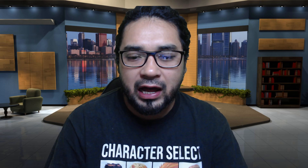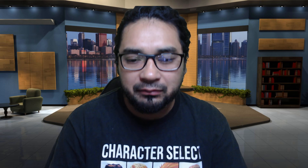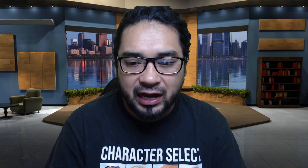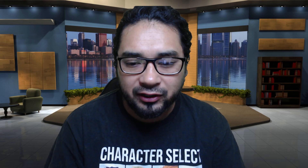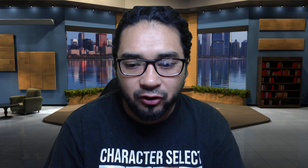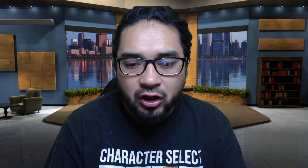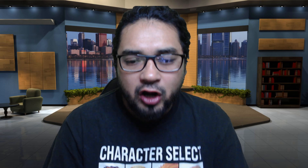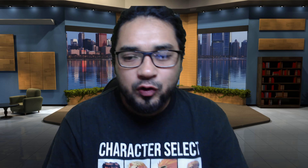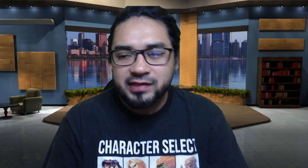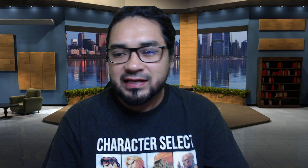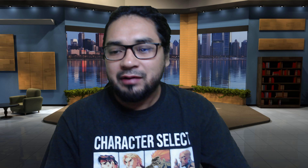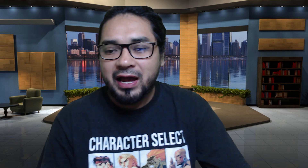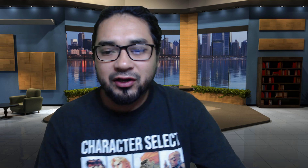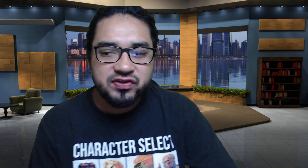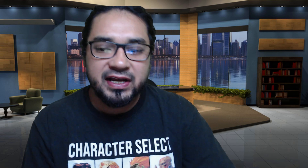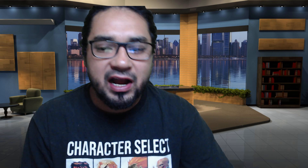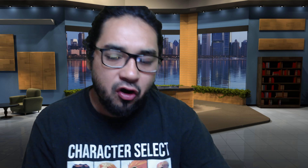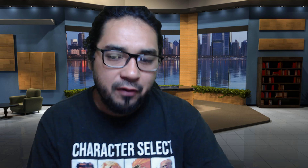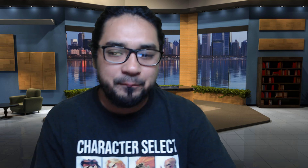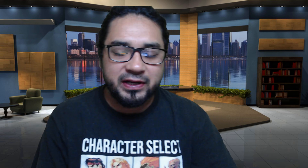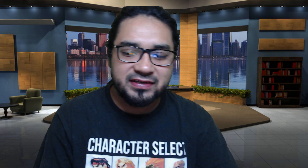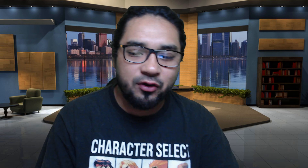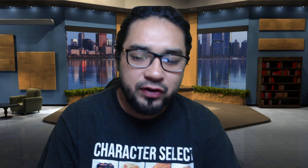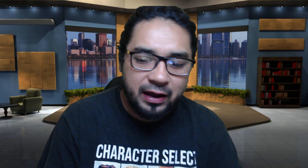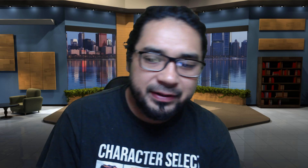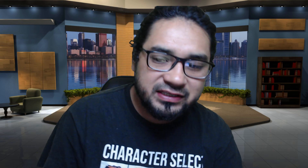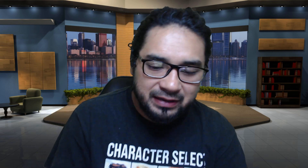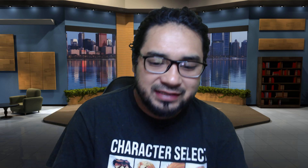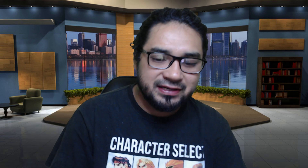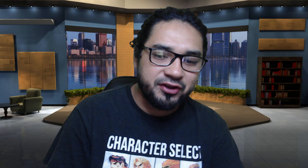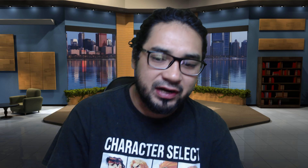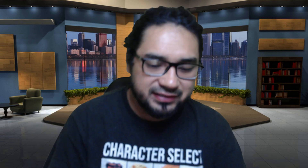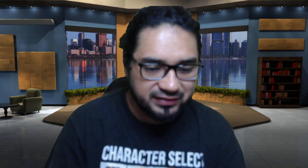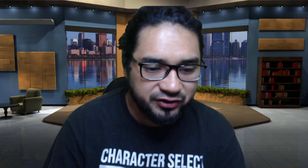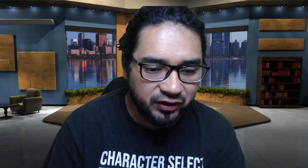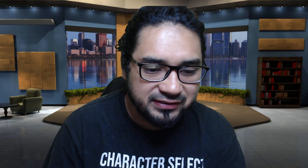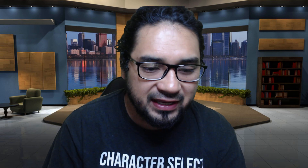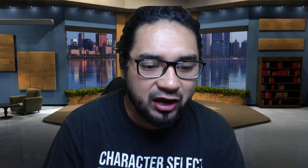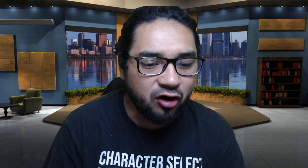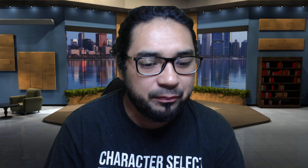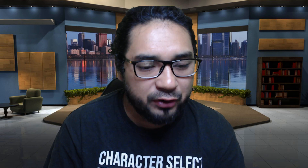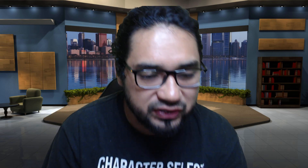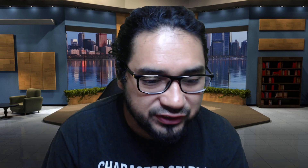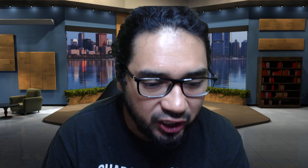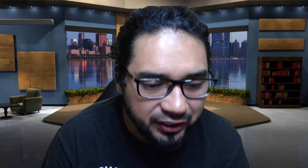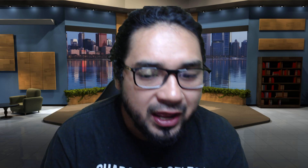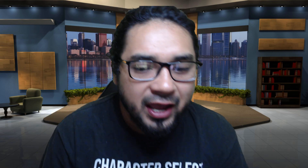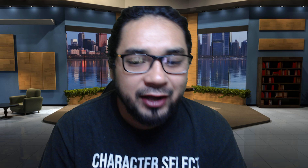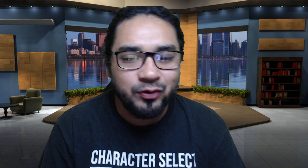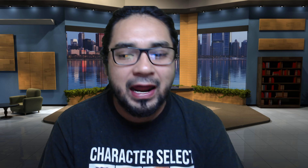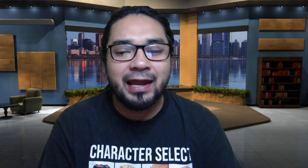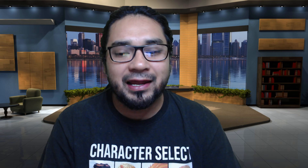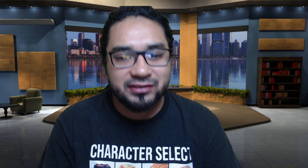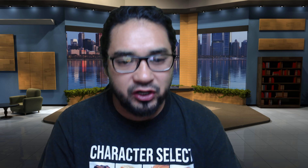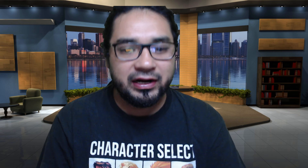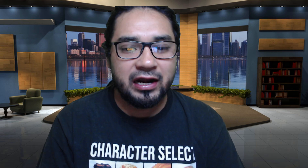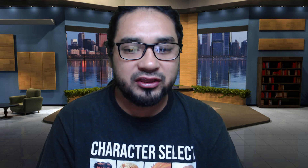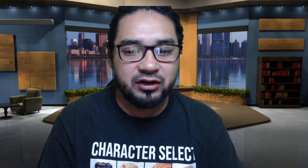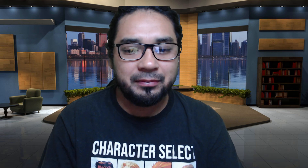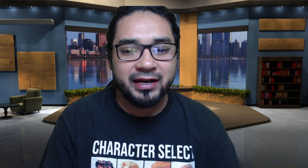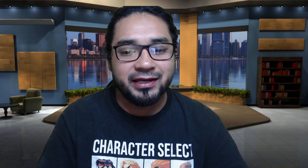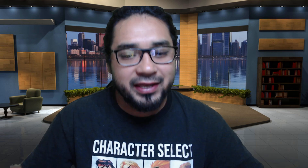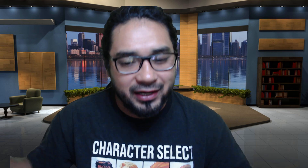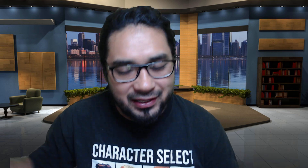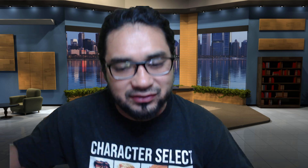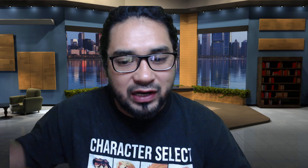amiguito almagro Luis almagro será cómplice una vez más señoras y señores de la oposición en una elección en